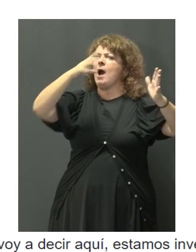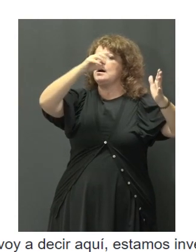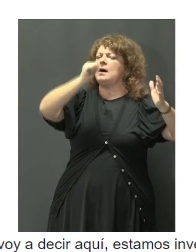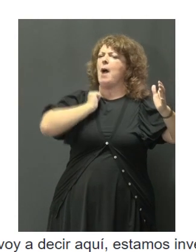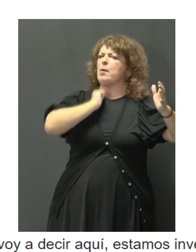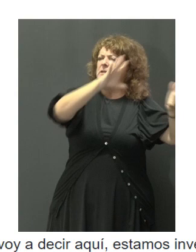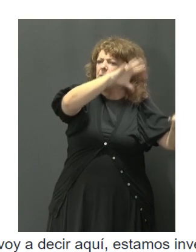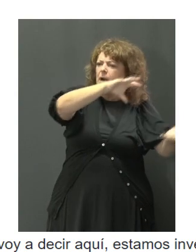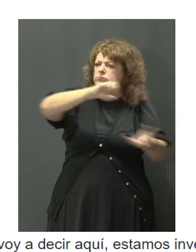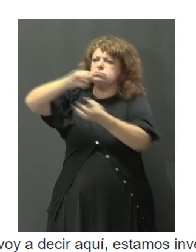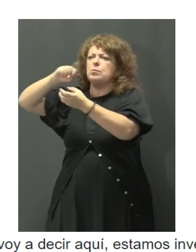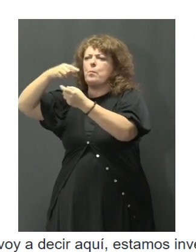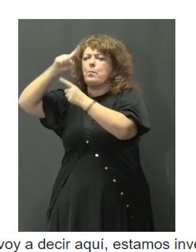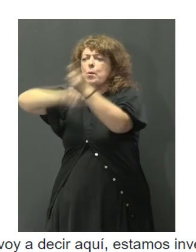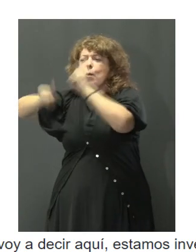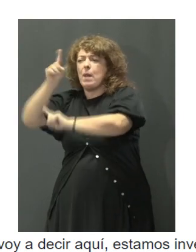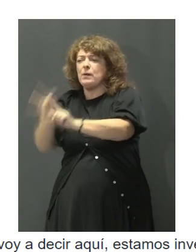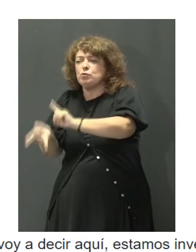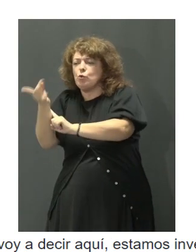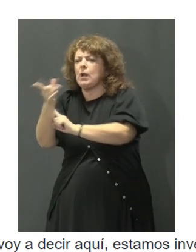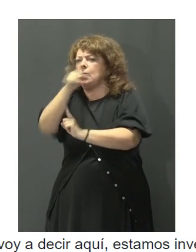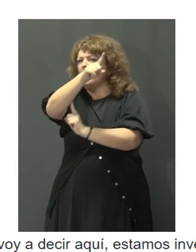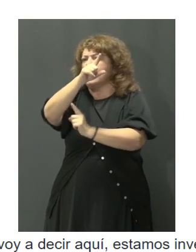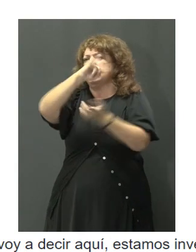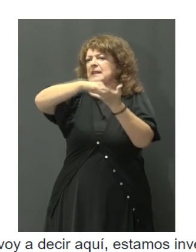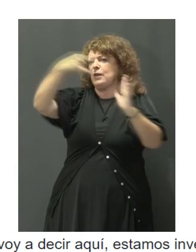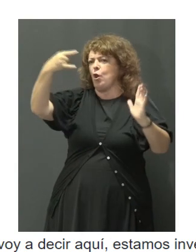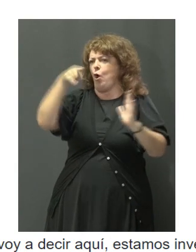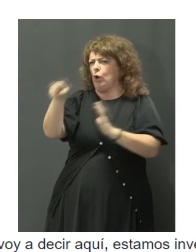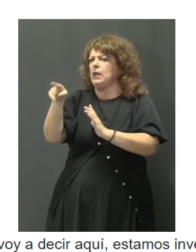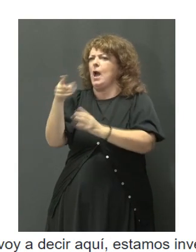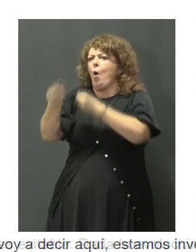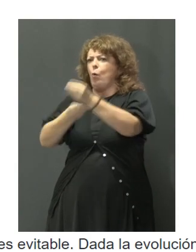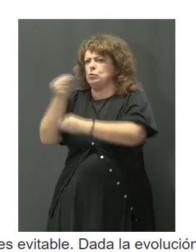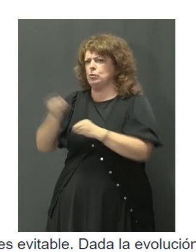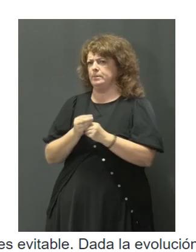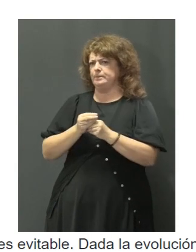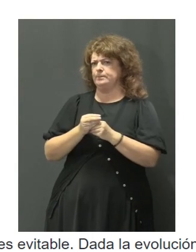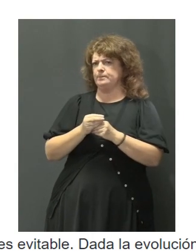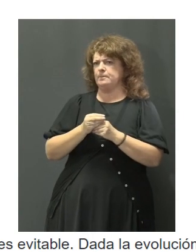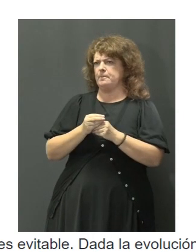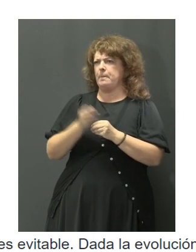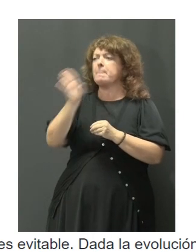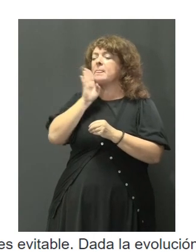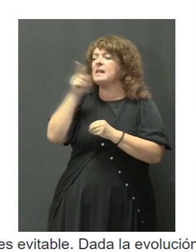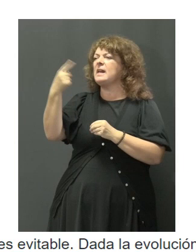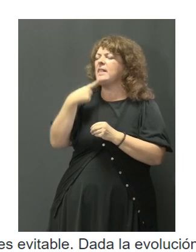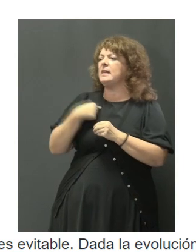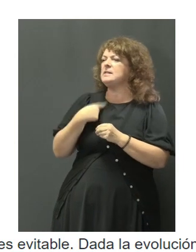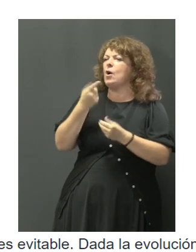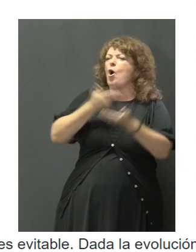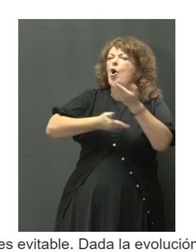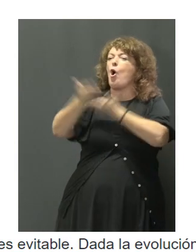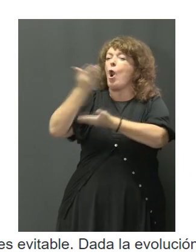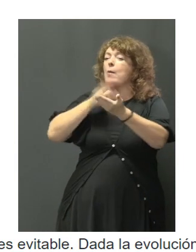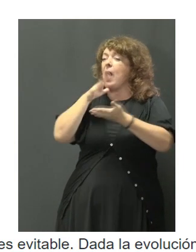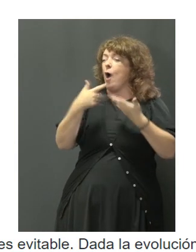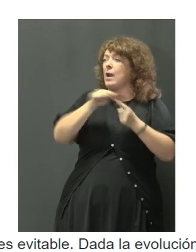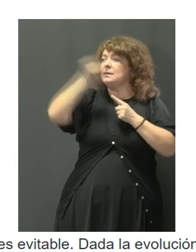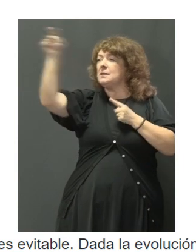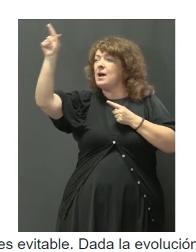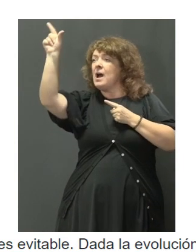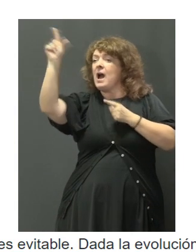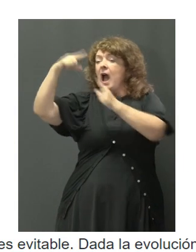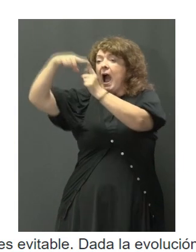los problemas que nos vamos a encontrar en el futuro. Y además esto es una cosa que puede parecer, como has comentado antes, tenemos esta colaboración con Japón, también en